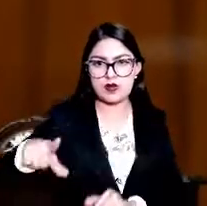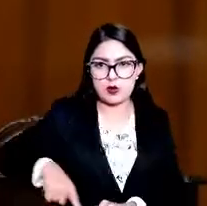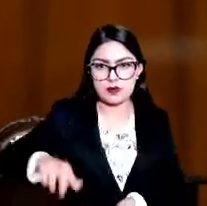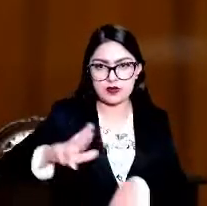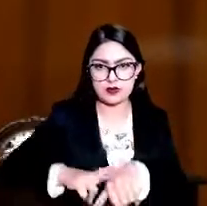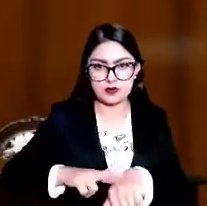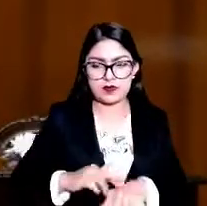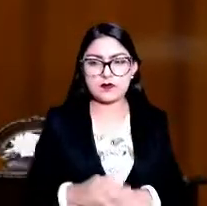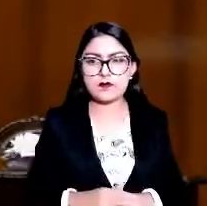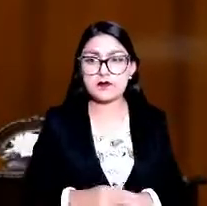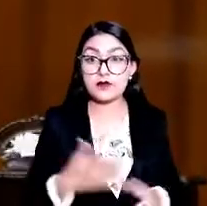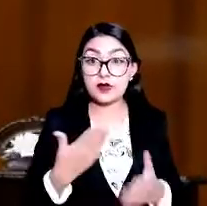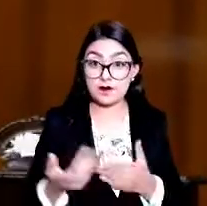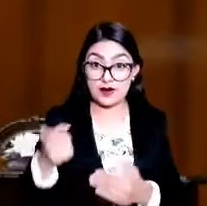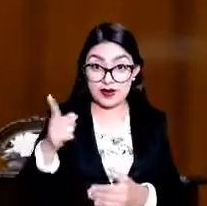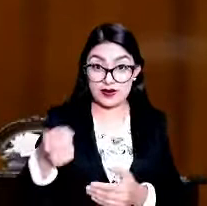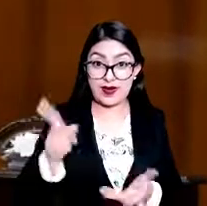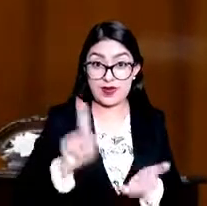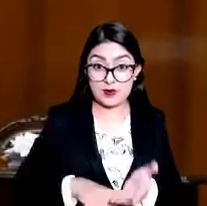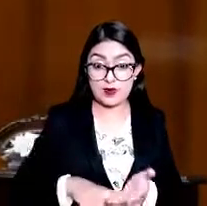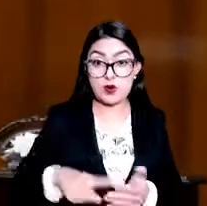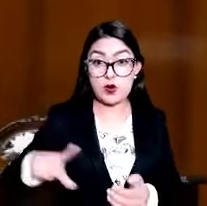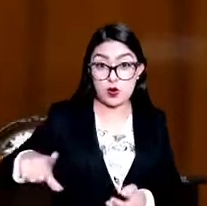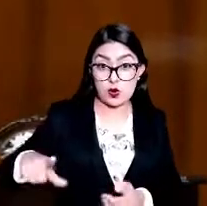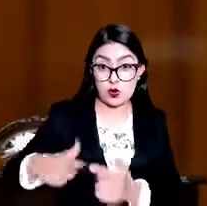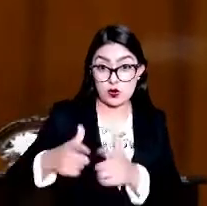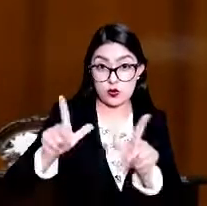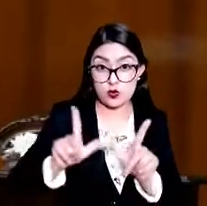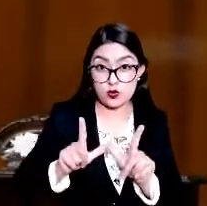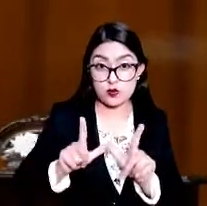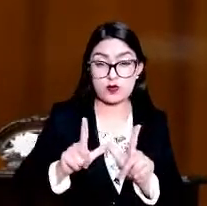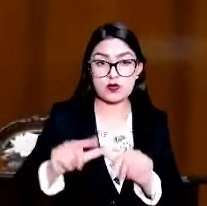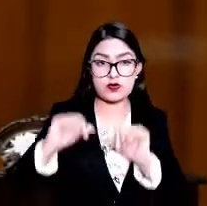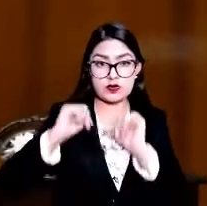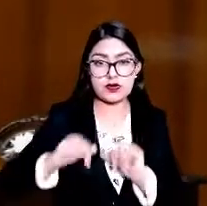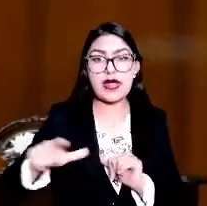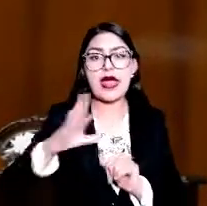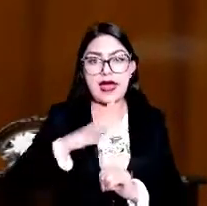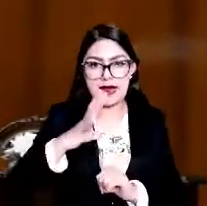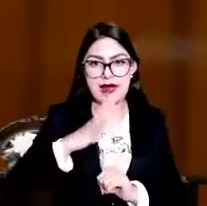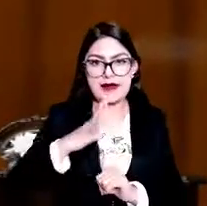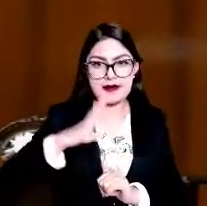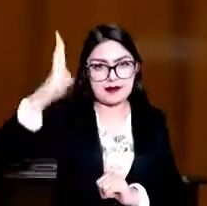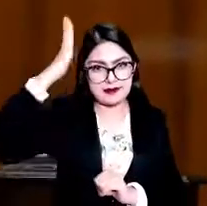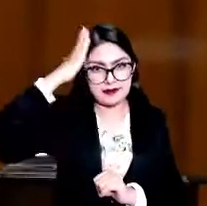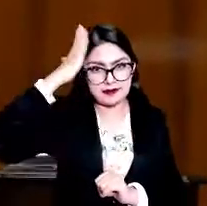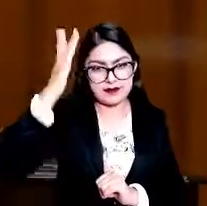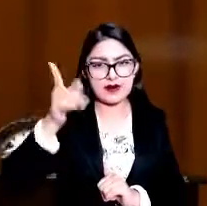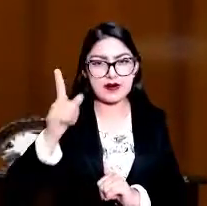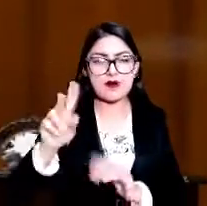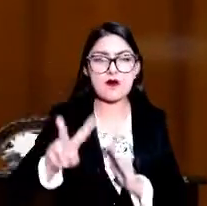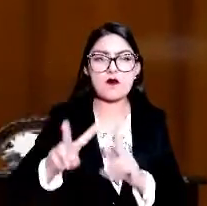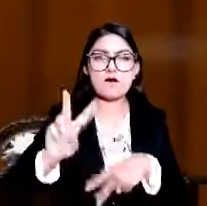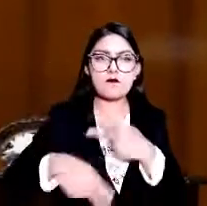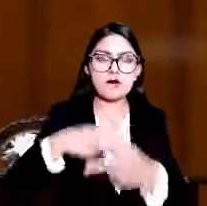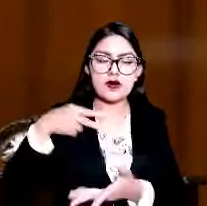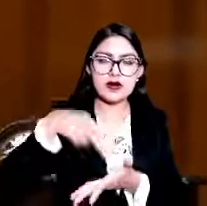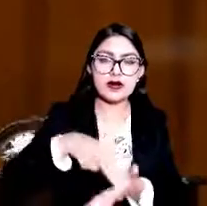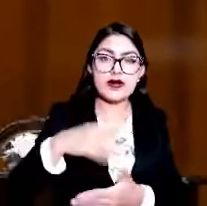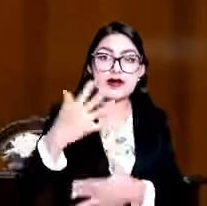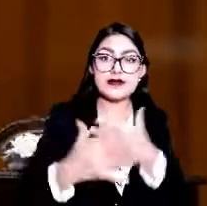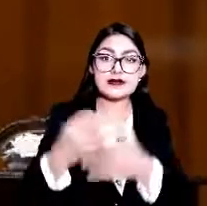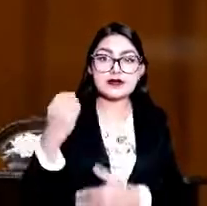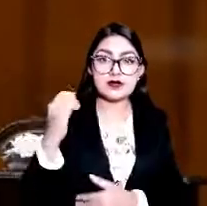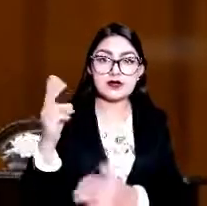En ese grupo de funcionarios estuvo presente el actual titular, quien asistió el 15 de octubre del 2021.